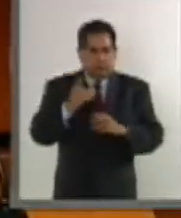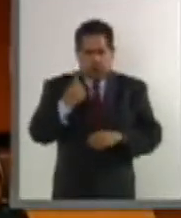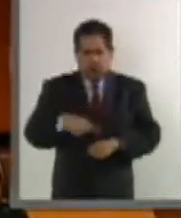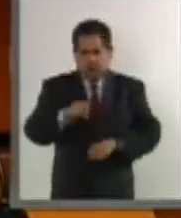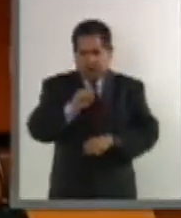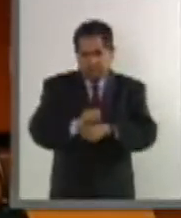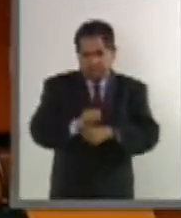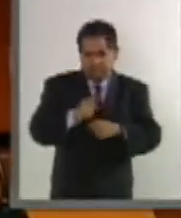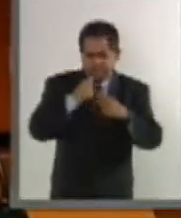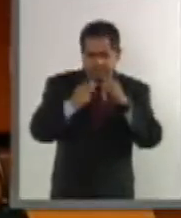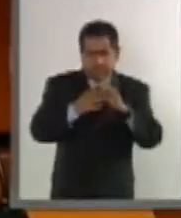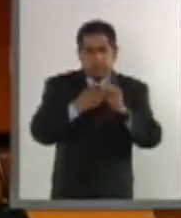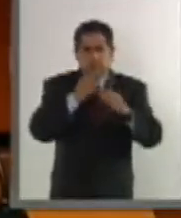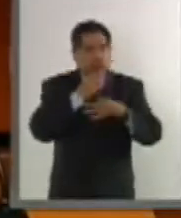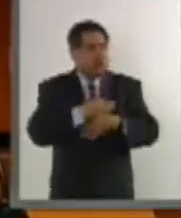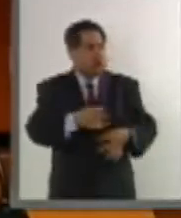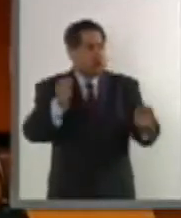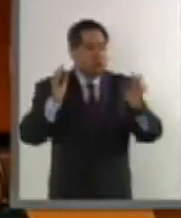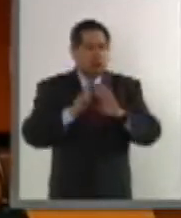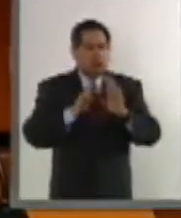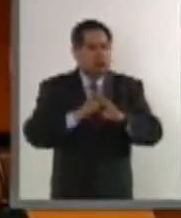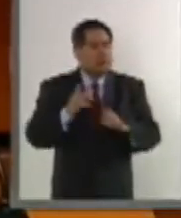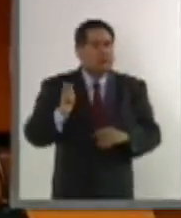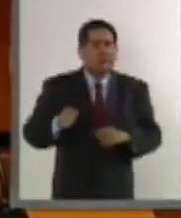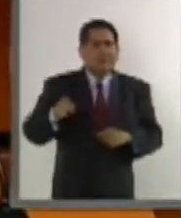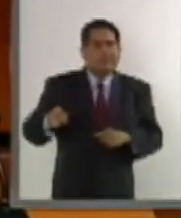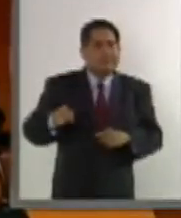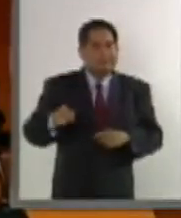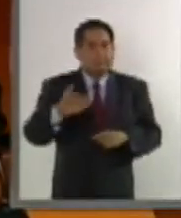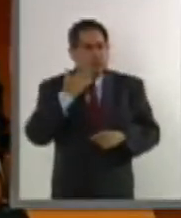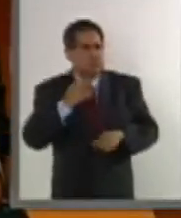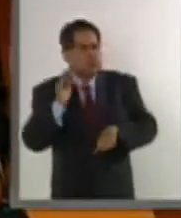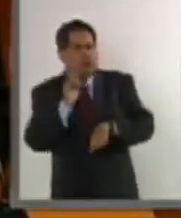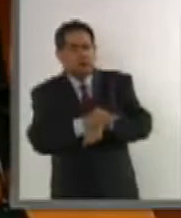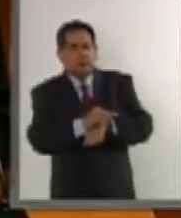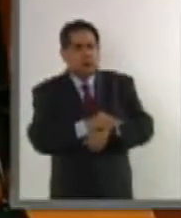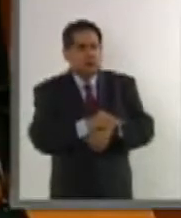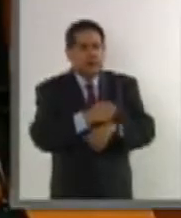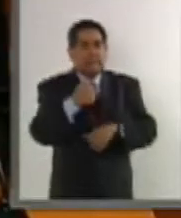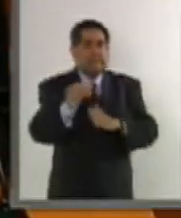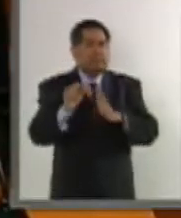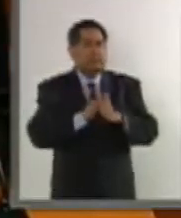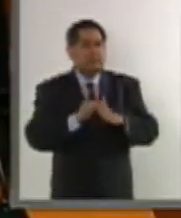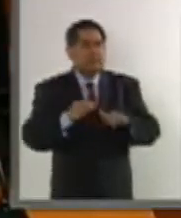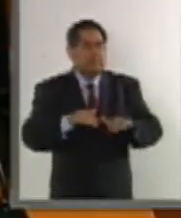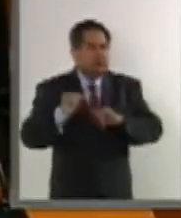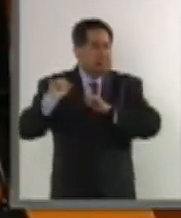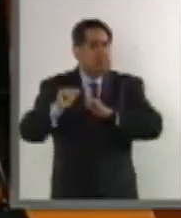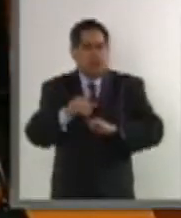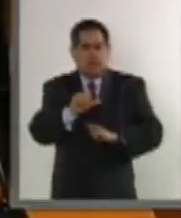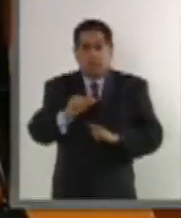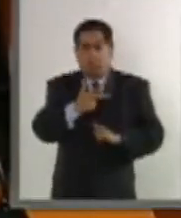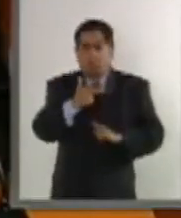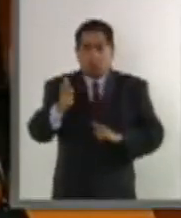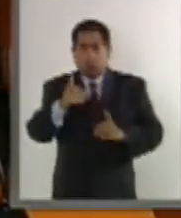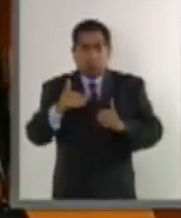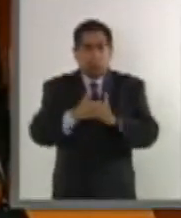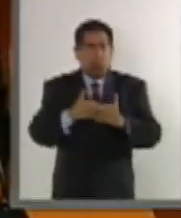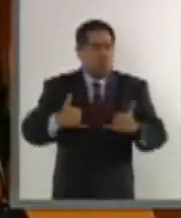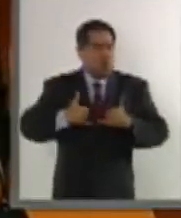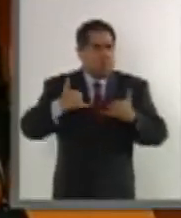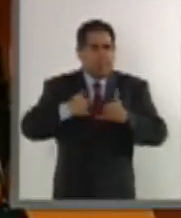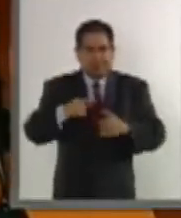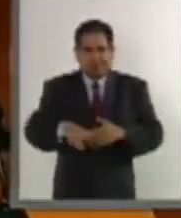semana se anunciaba el retiro de la protección en un plazo de 6 meses a 800,000 jóvenes